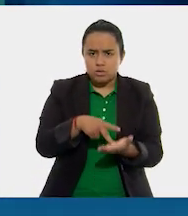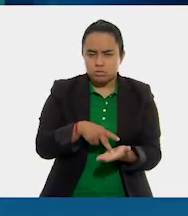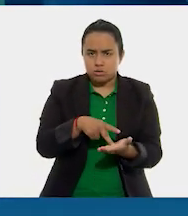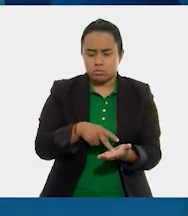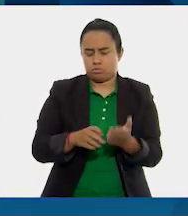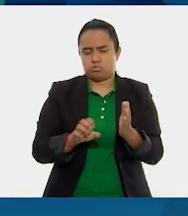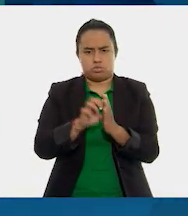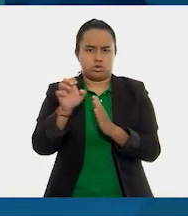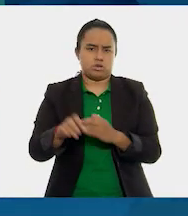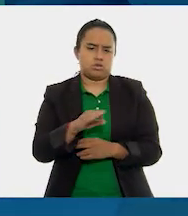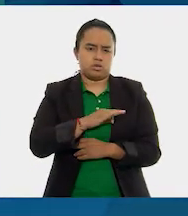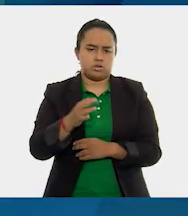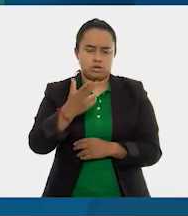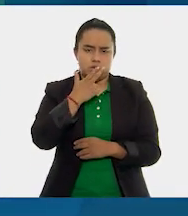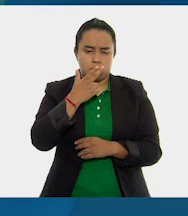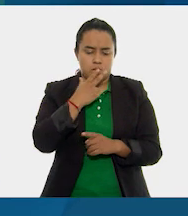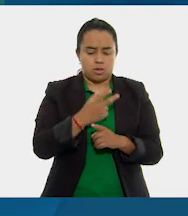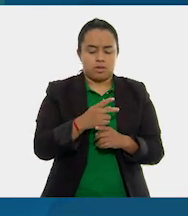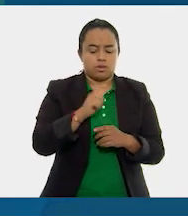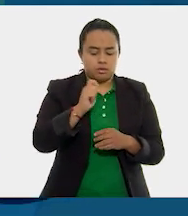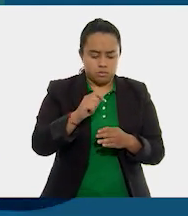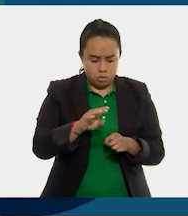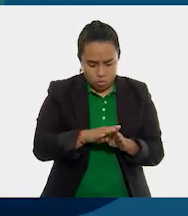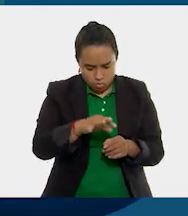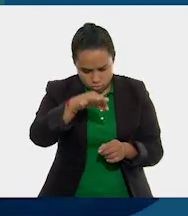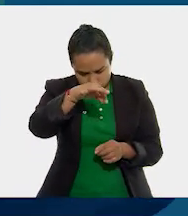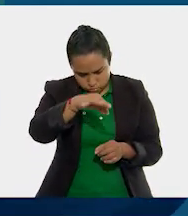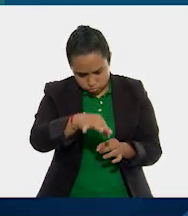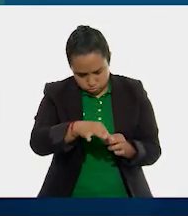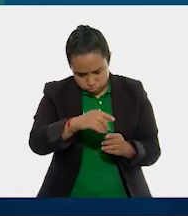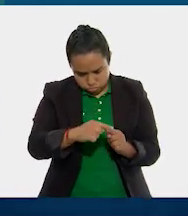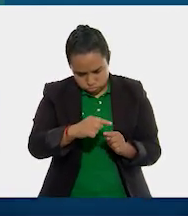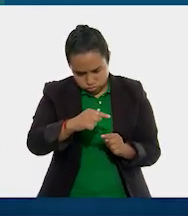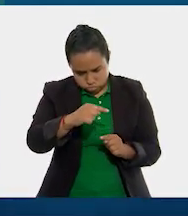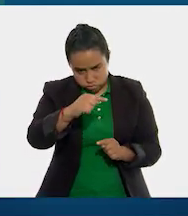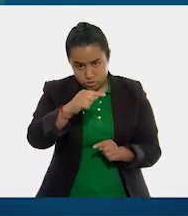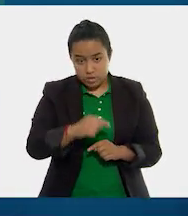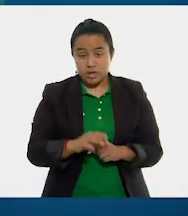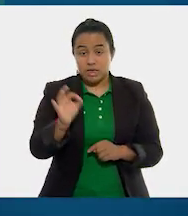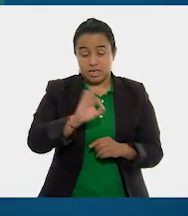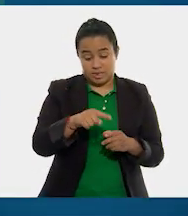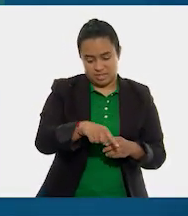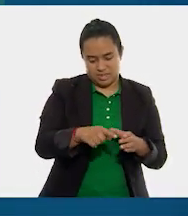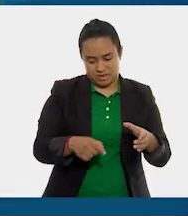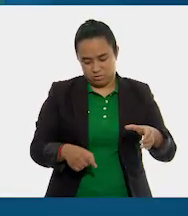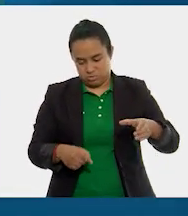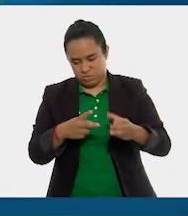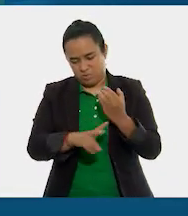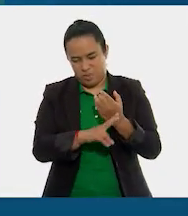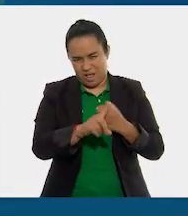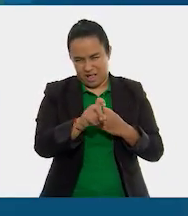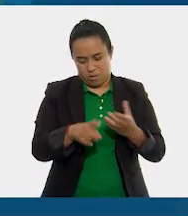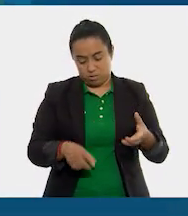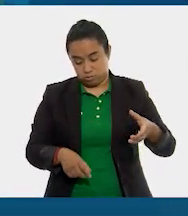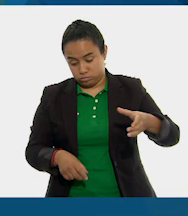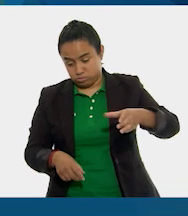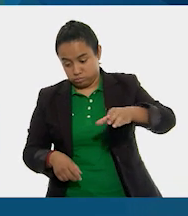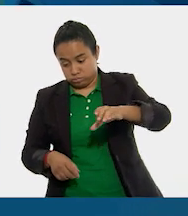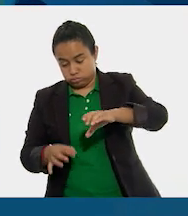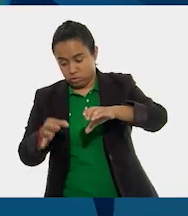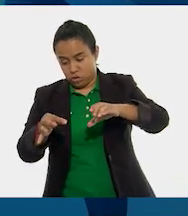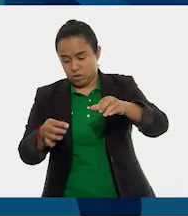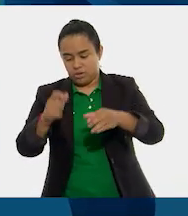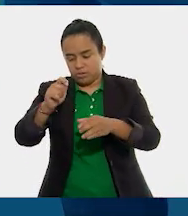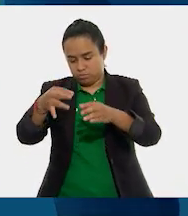utilizar, por ejemplo, una probeta para medir el volumen. Si vertimos el contenido de un vaso con agua en la